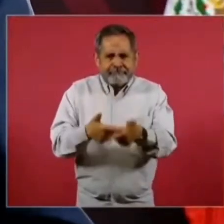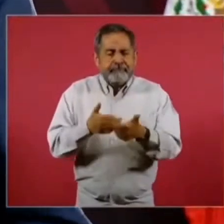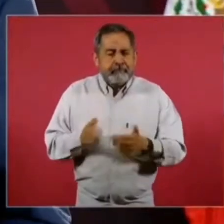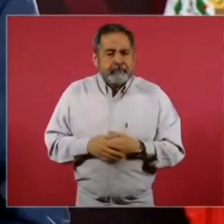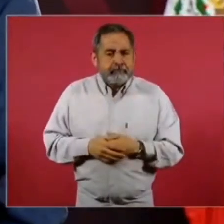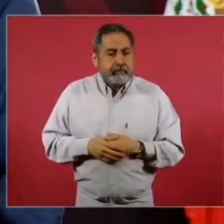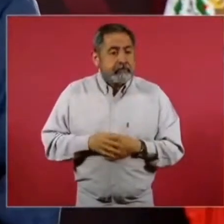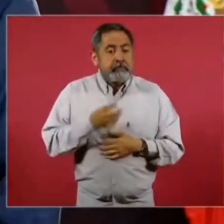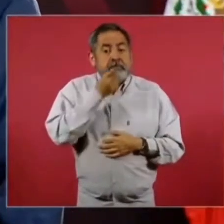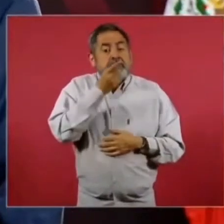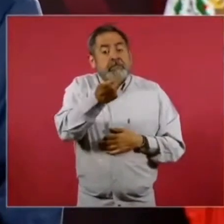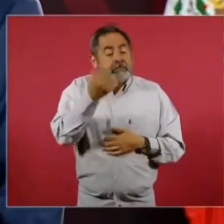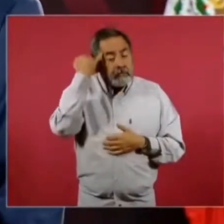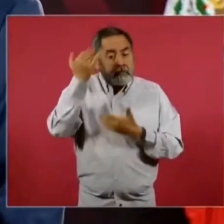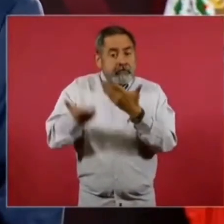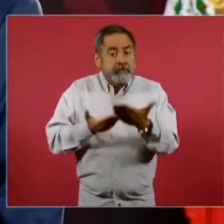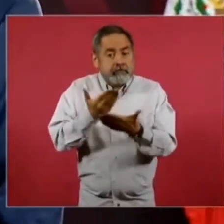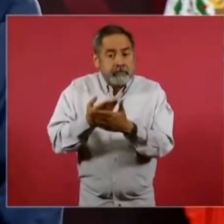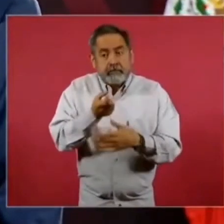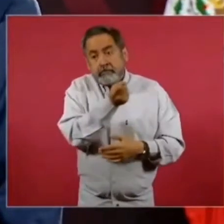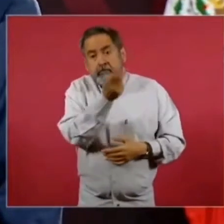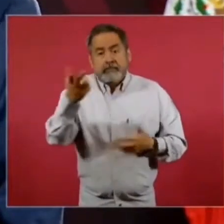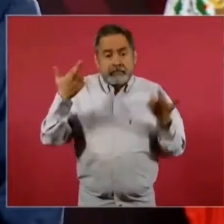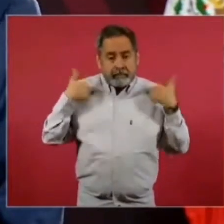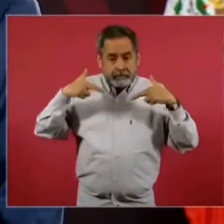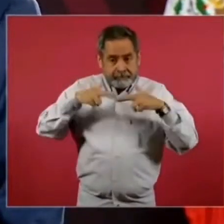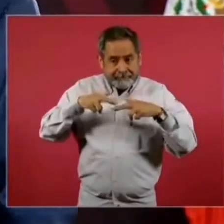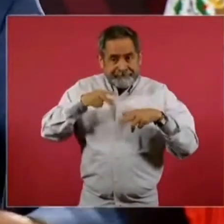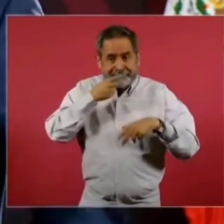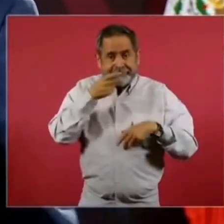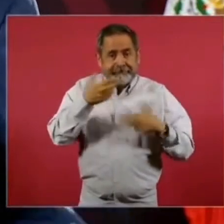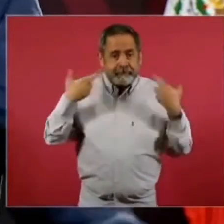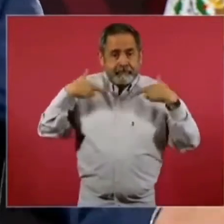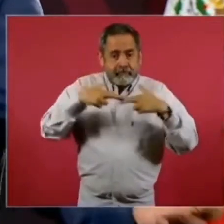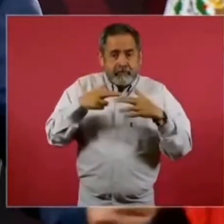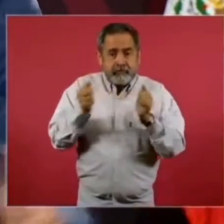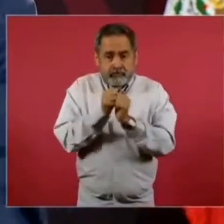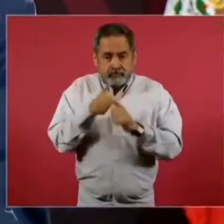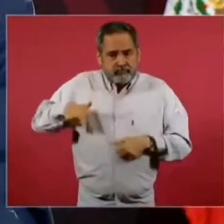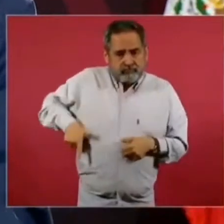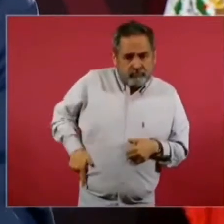los maestros sí fueran